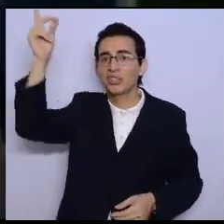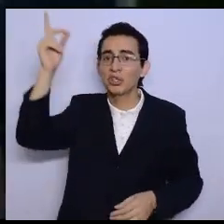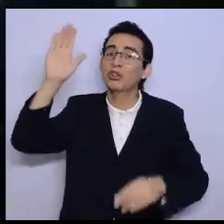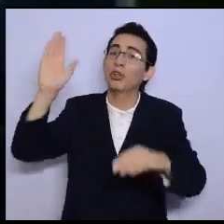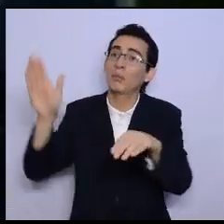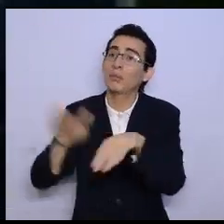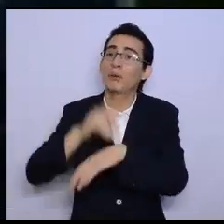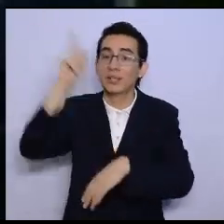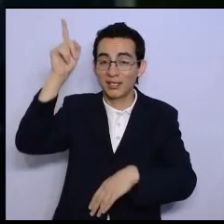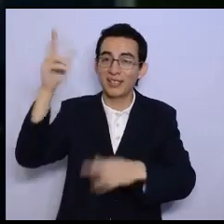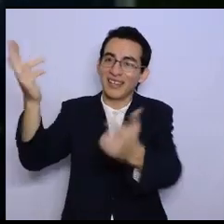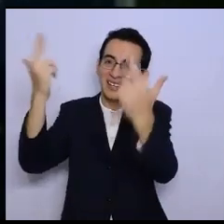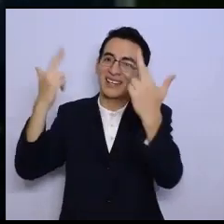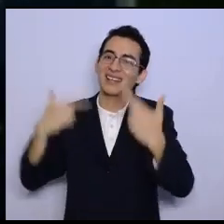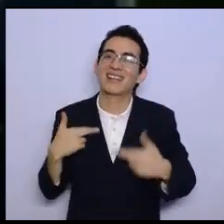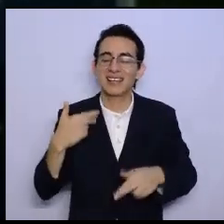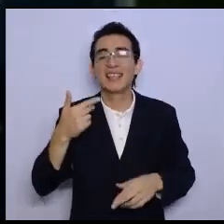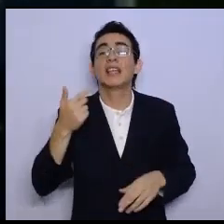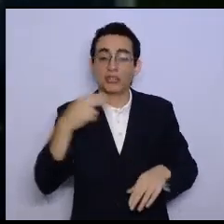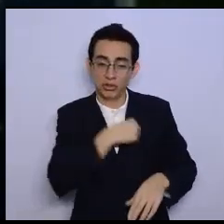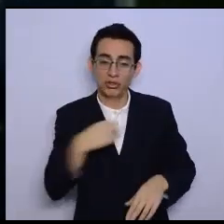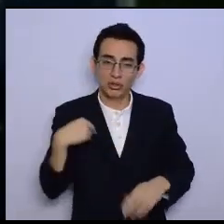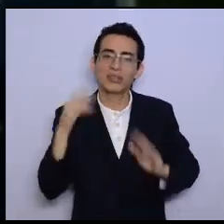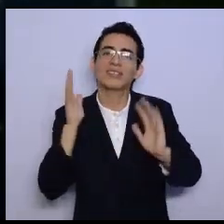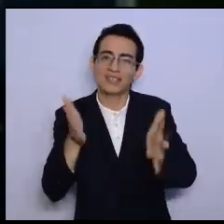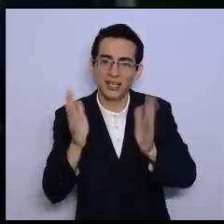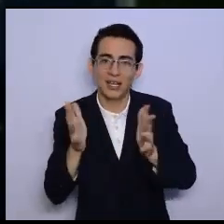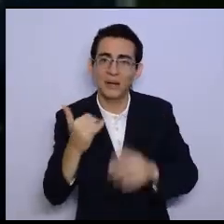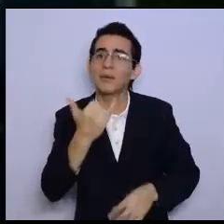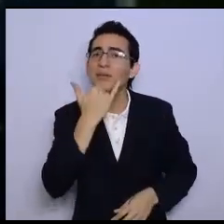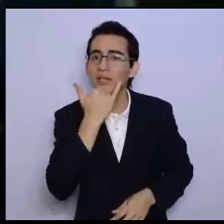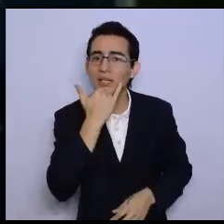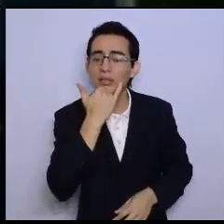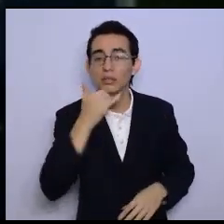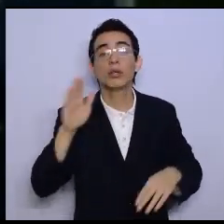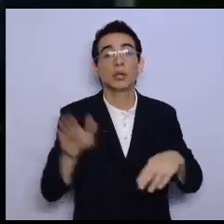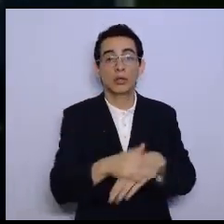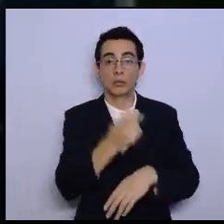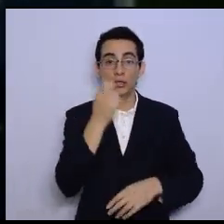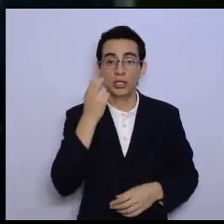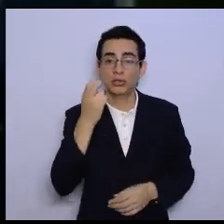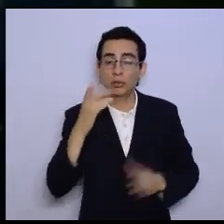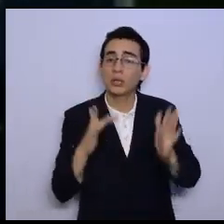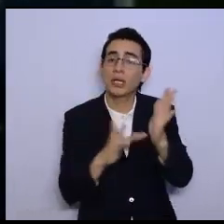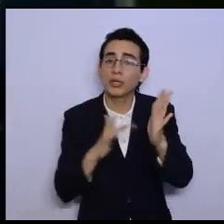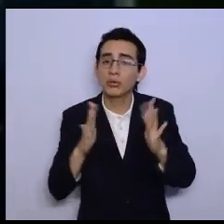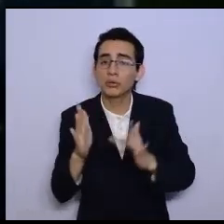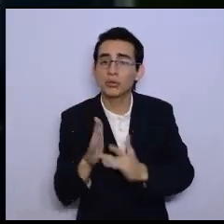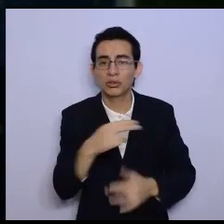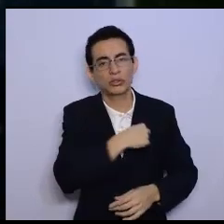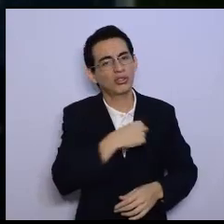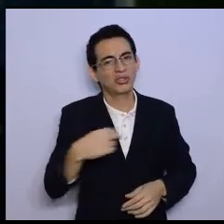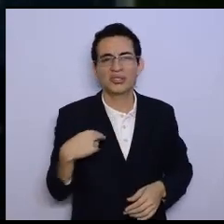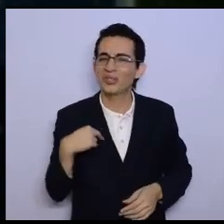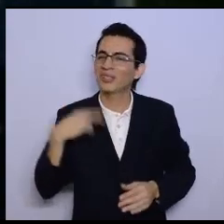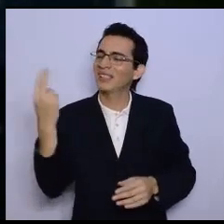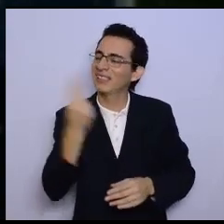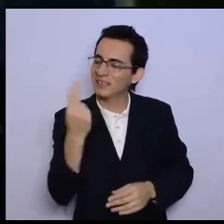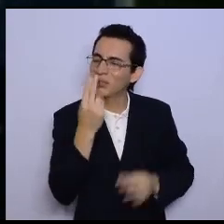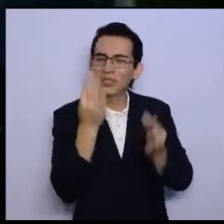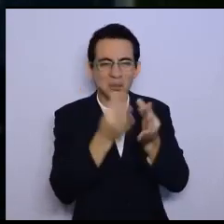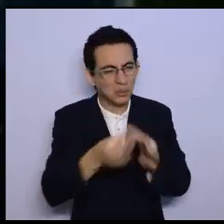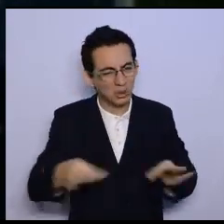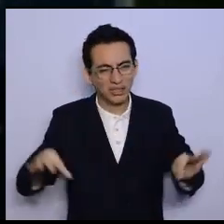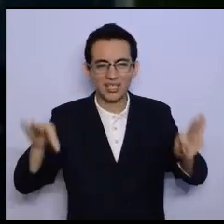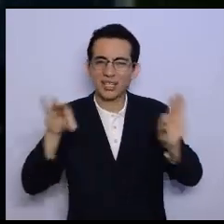sido perdonados. Jesús no sería Jesús si no hubiera experimentado los sufrimientos que todo ser